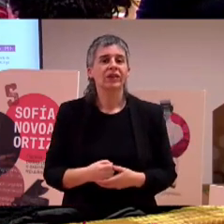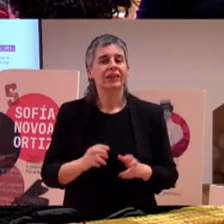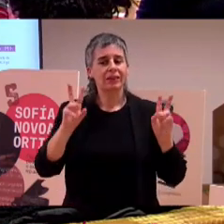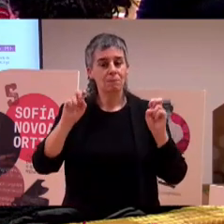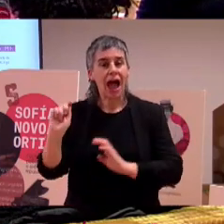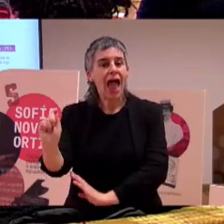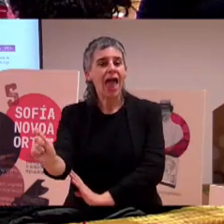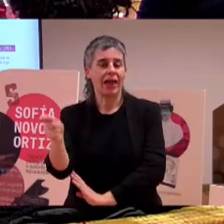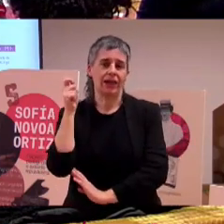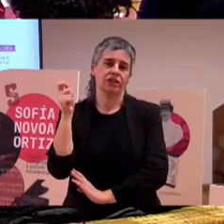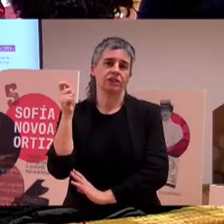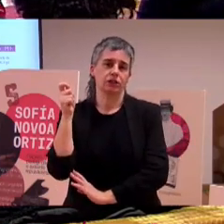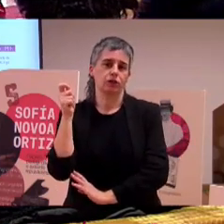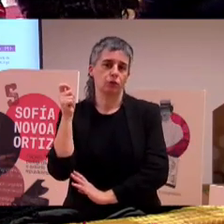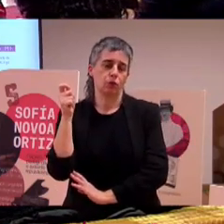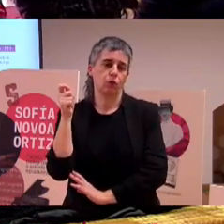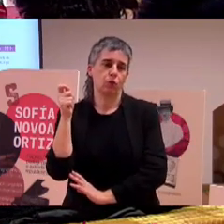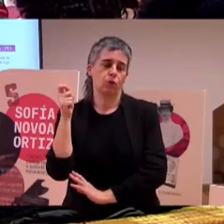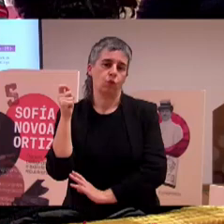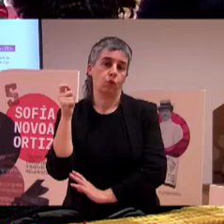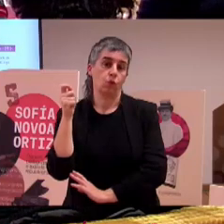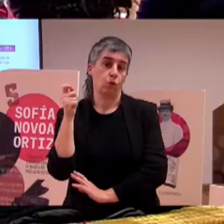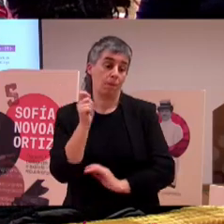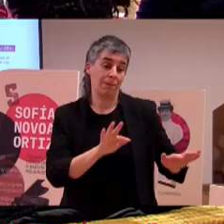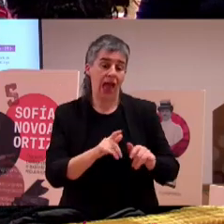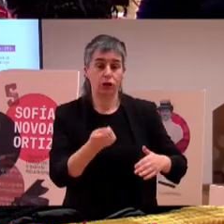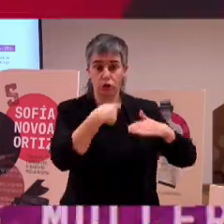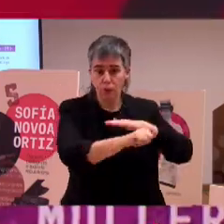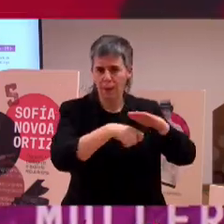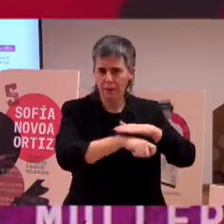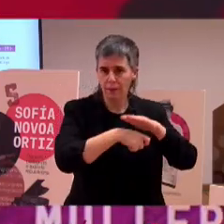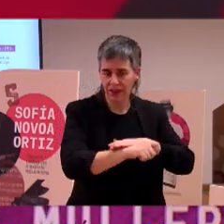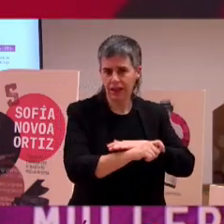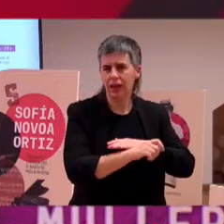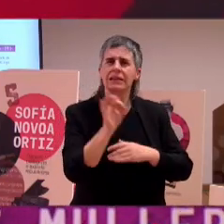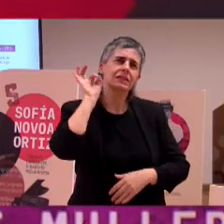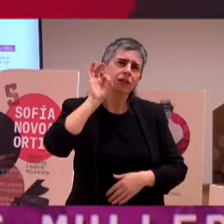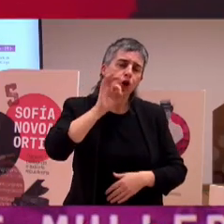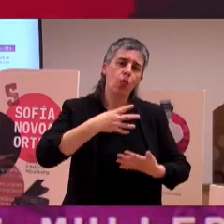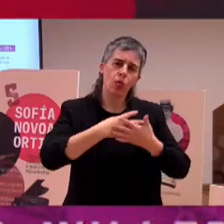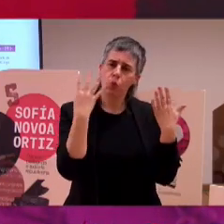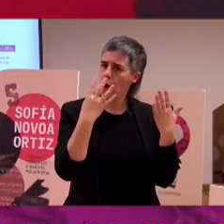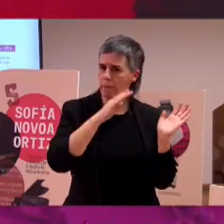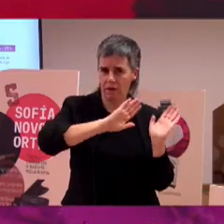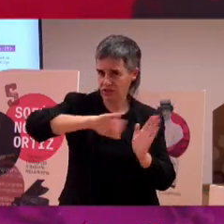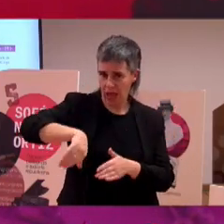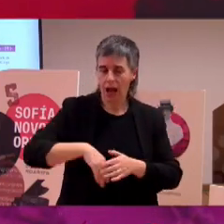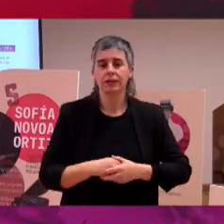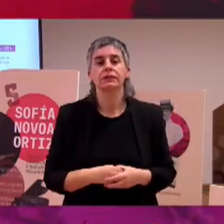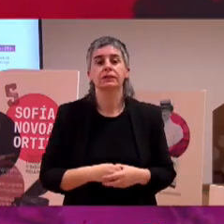a venta de pianos a finais do século XX, digo, do século XIX, se non fora